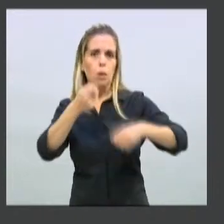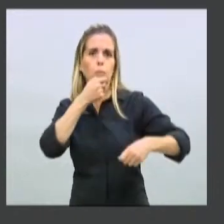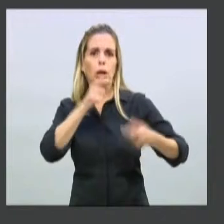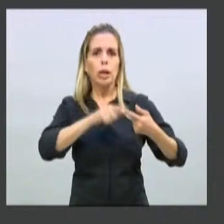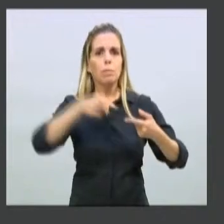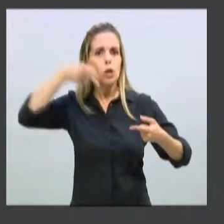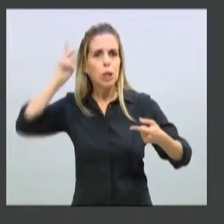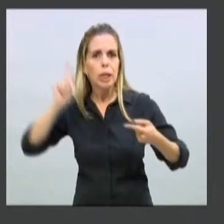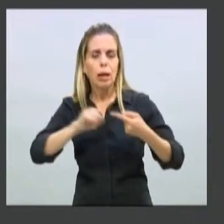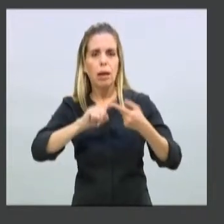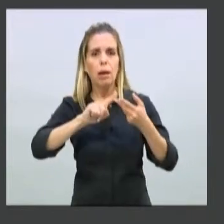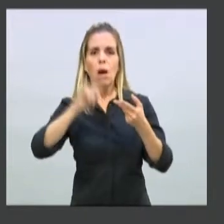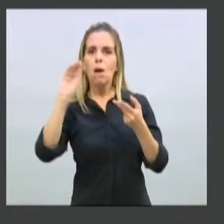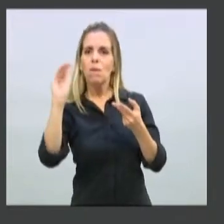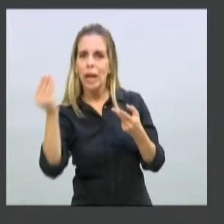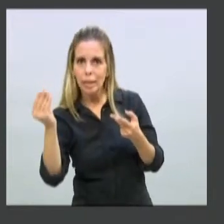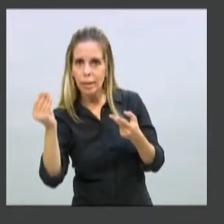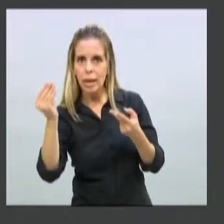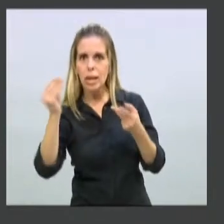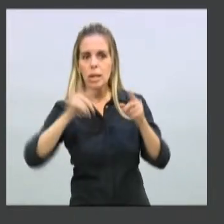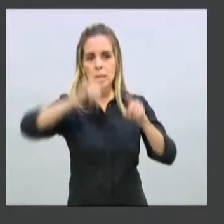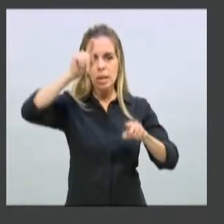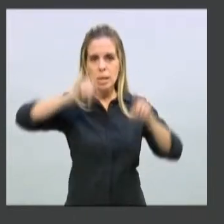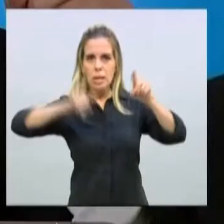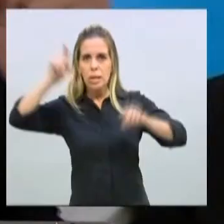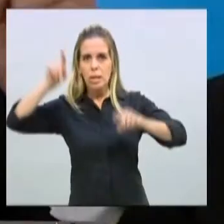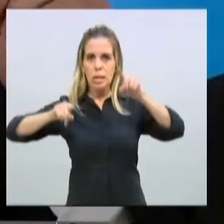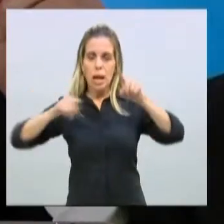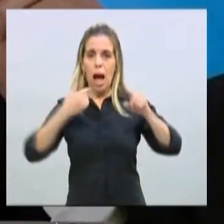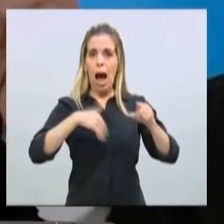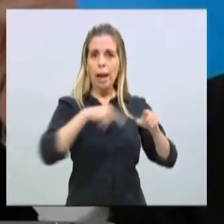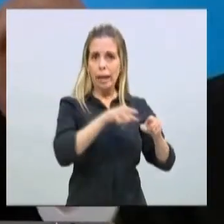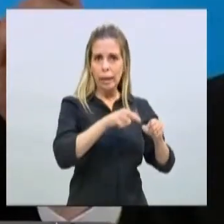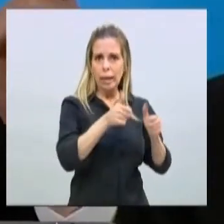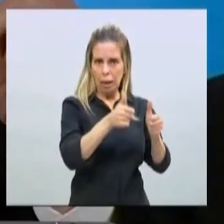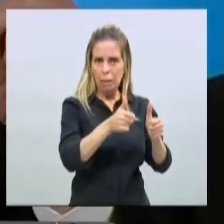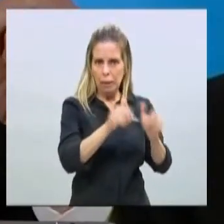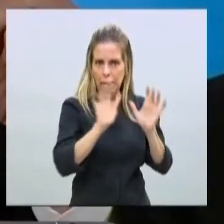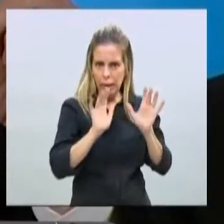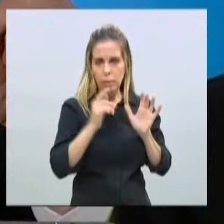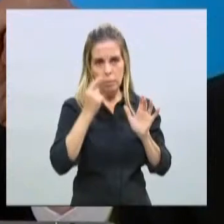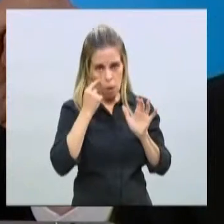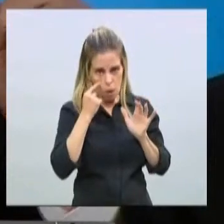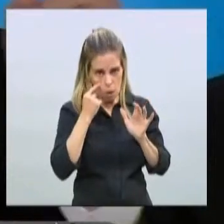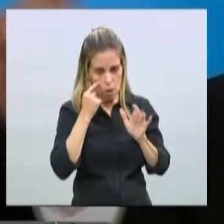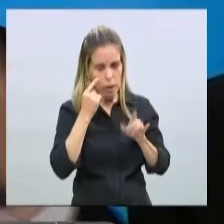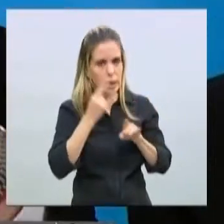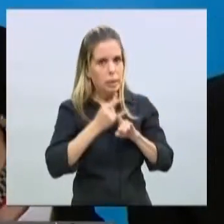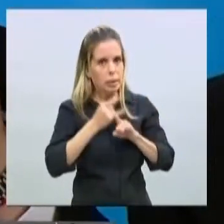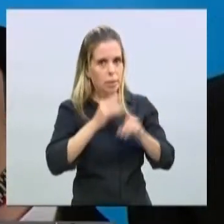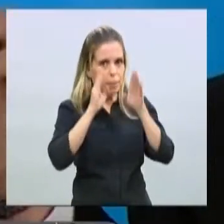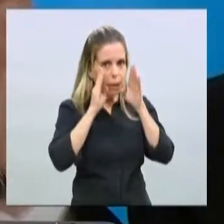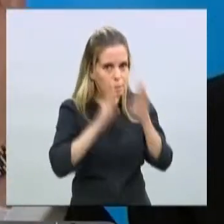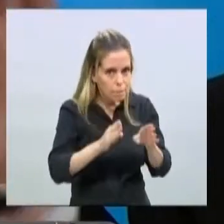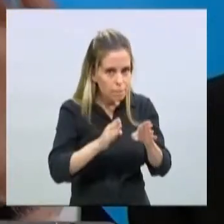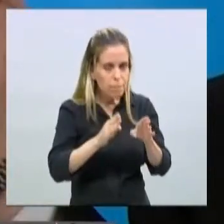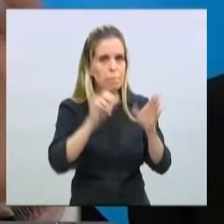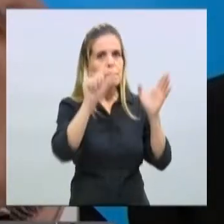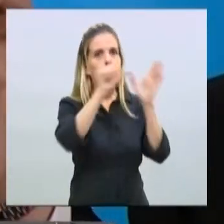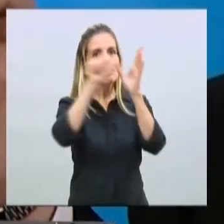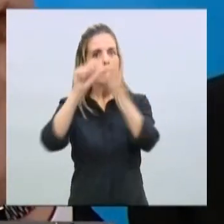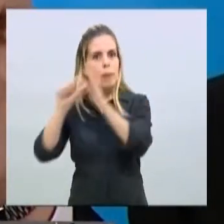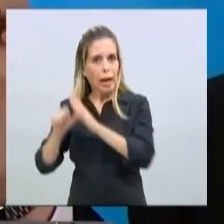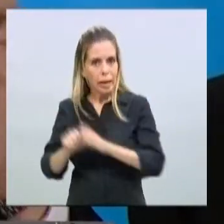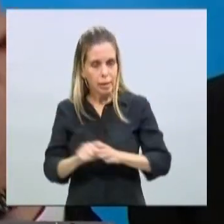Chile, teniendo en cuenta siempre que estamos tomando los casos en todos los países de